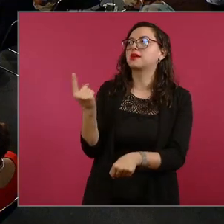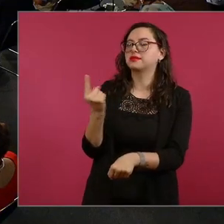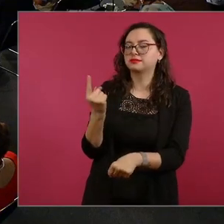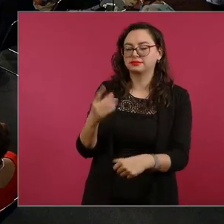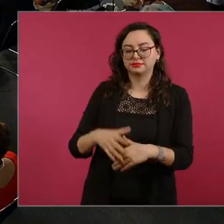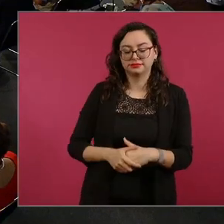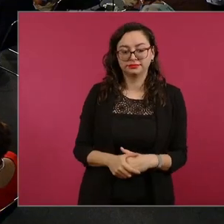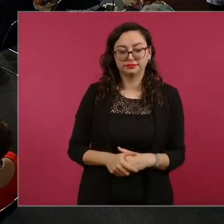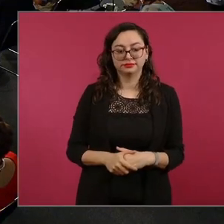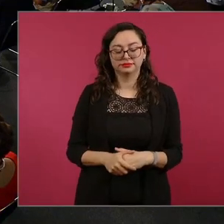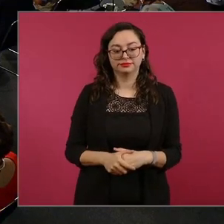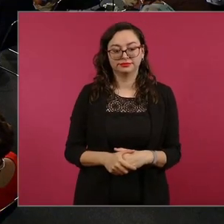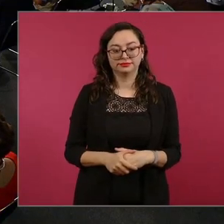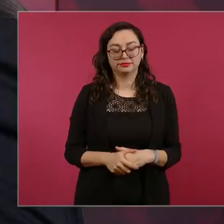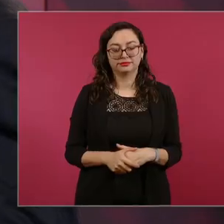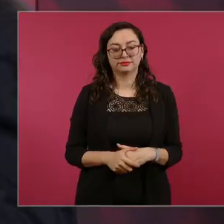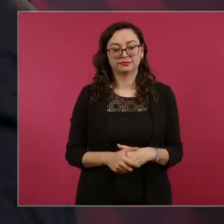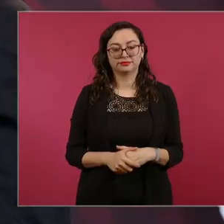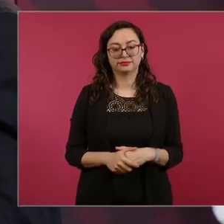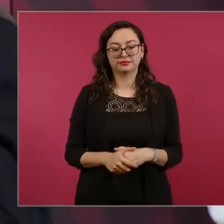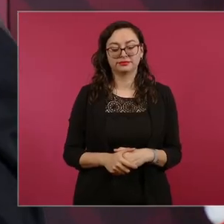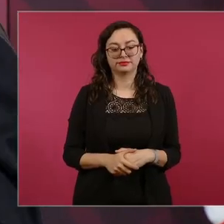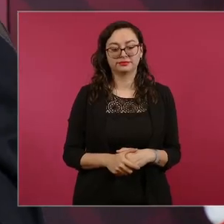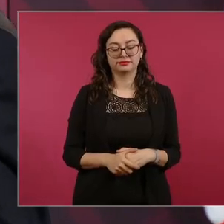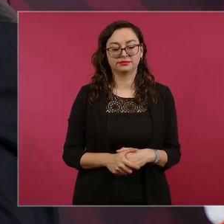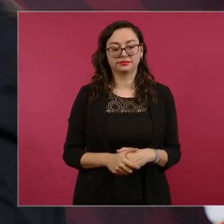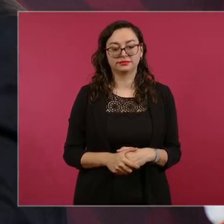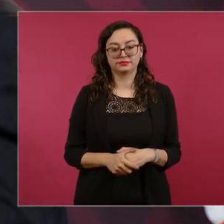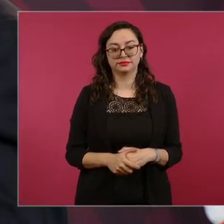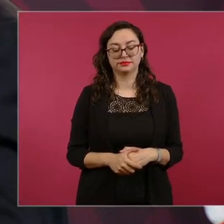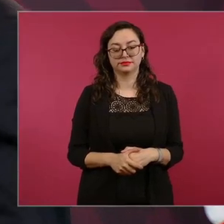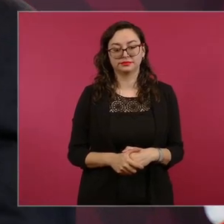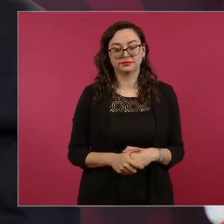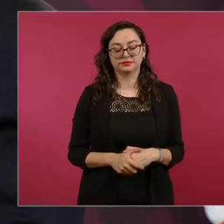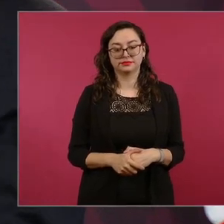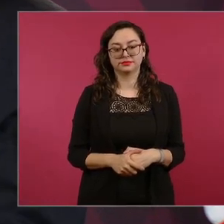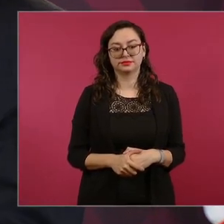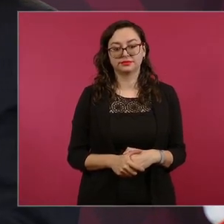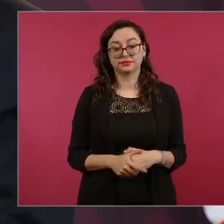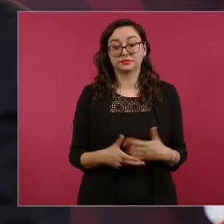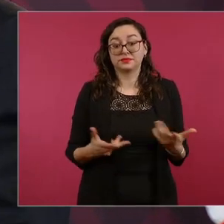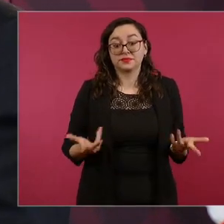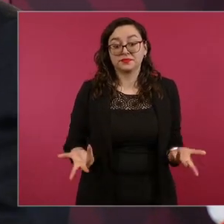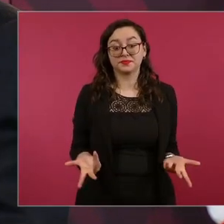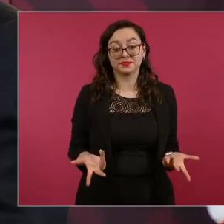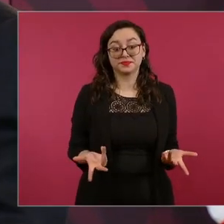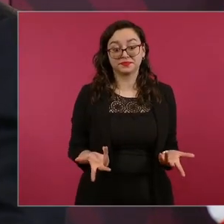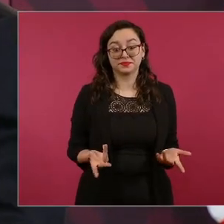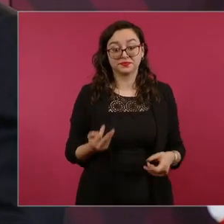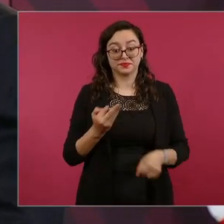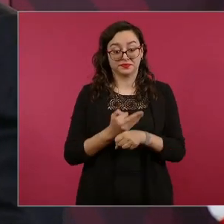Sí, miren lo de la campaña del narcopresidente,